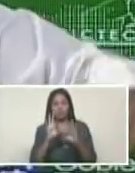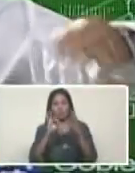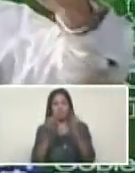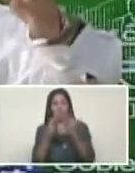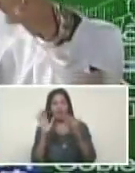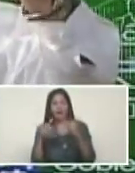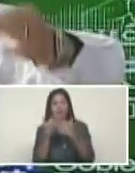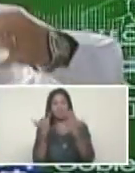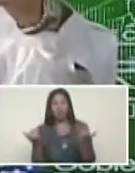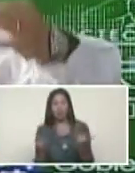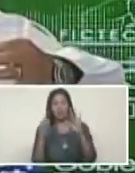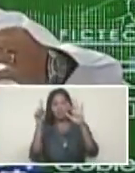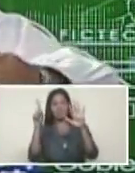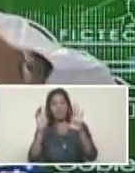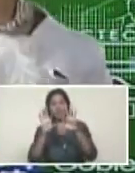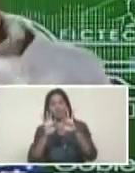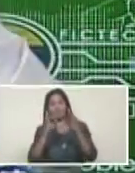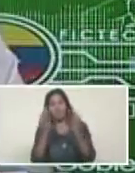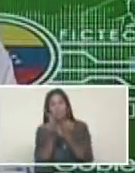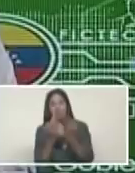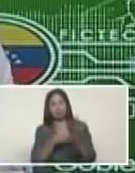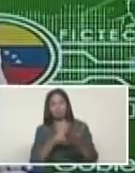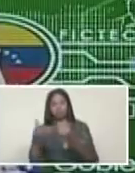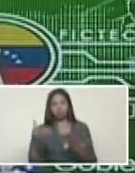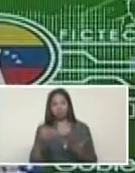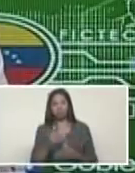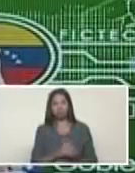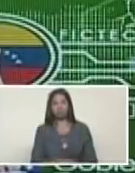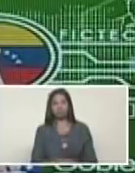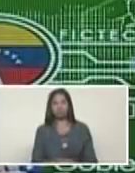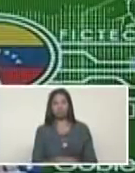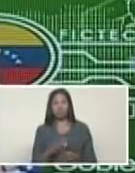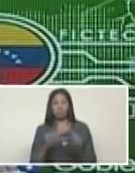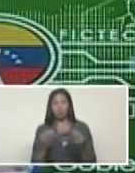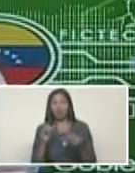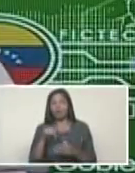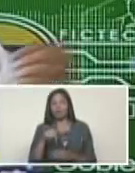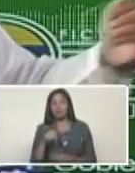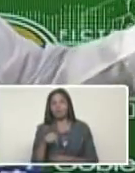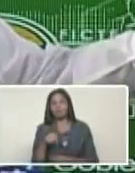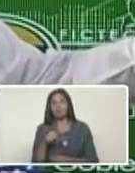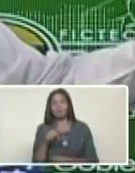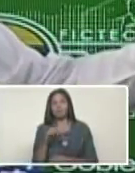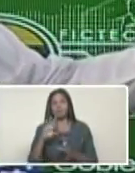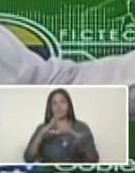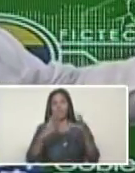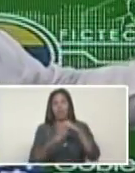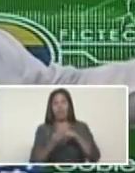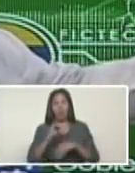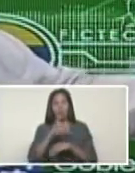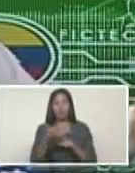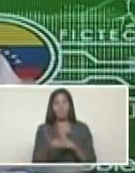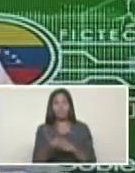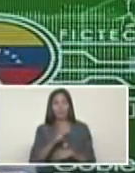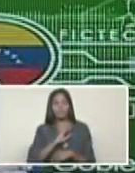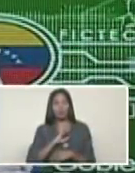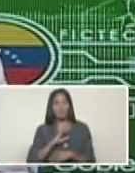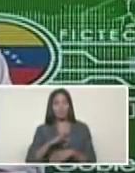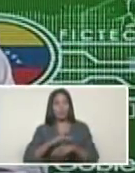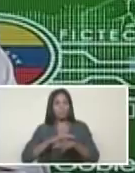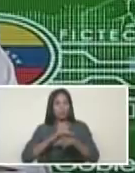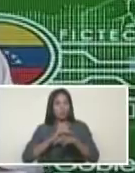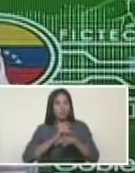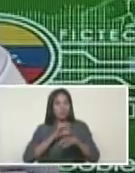ahora llegamos a 6 millones de familias con el CLAP, ahora con el plan de proteína